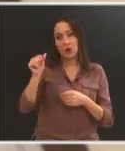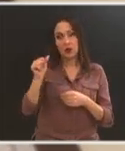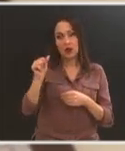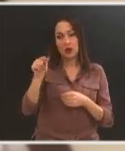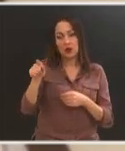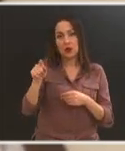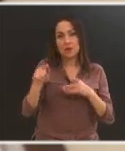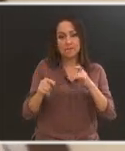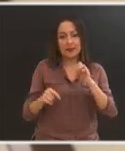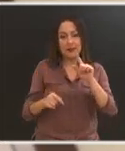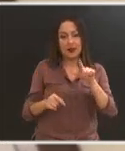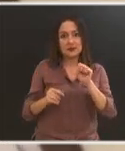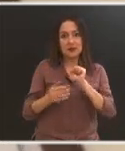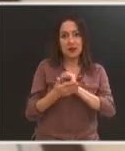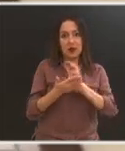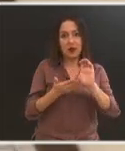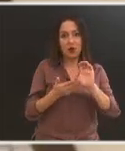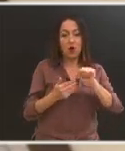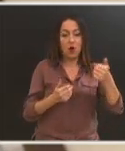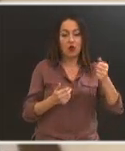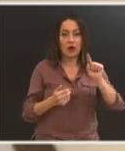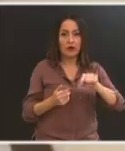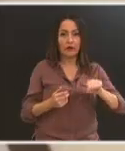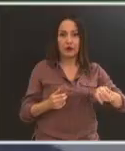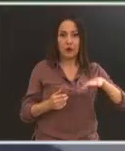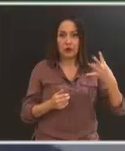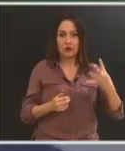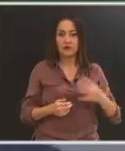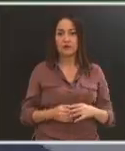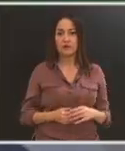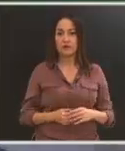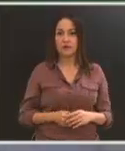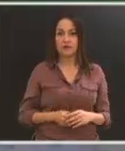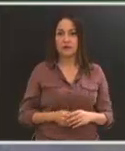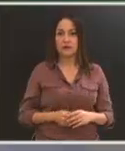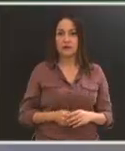una en Pital de San Carlos y otra en Río Cuarto.